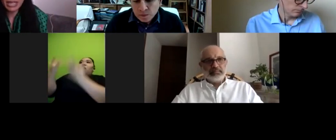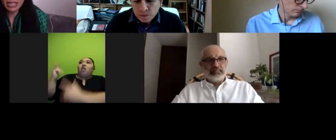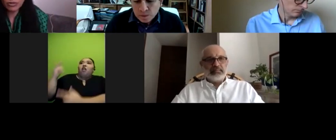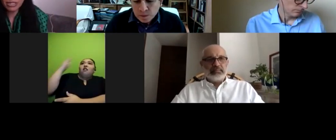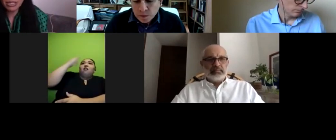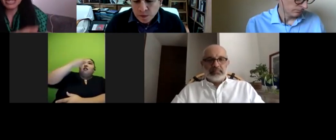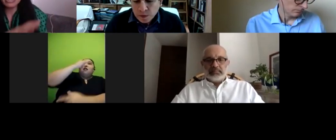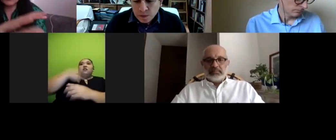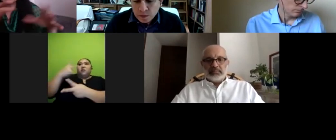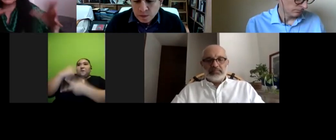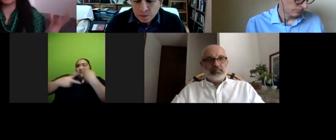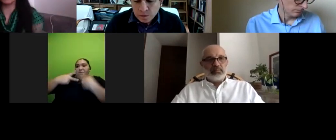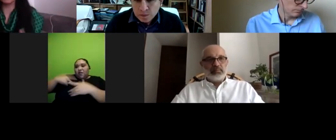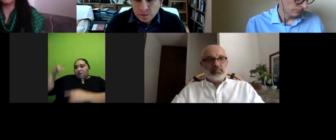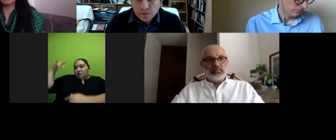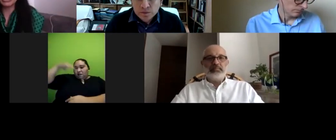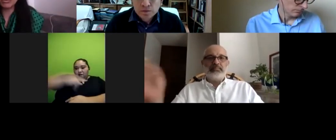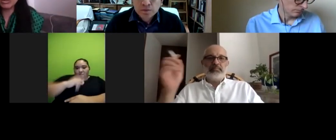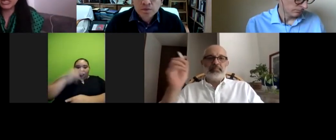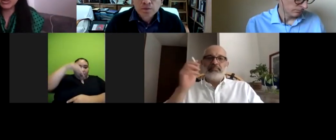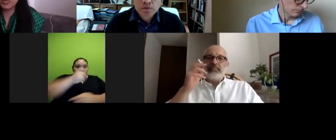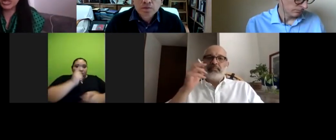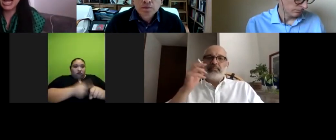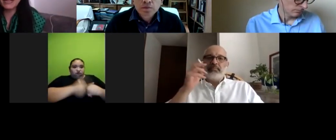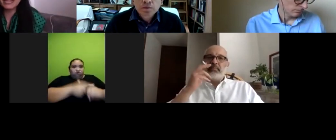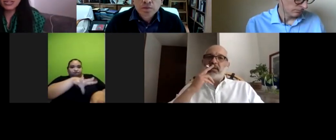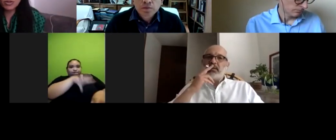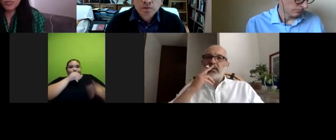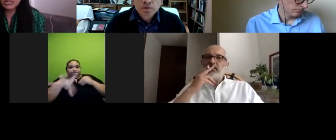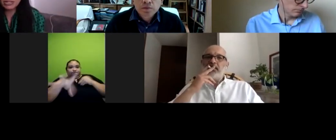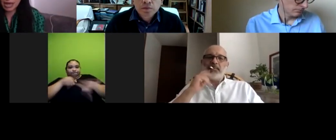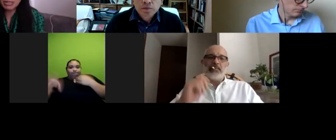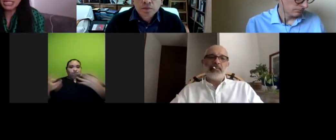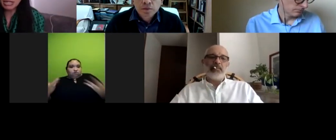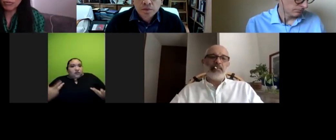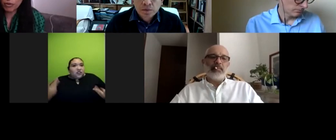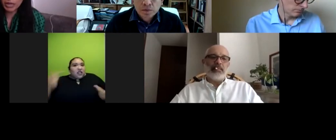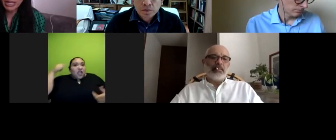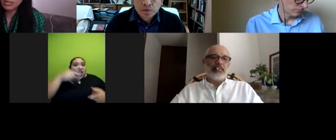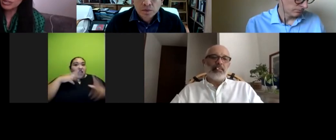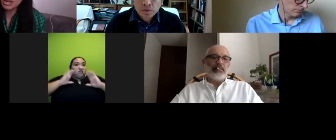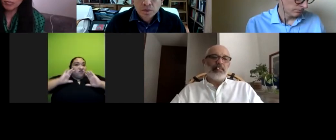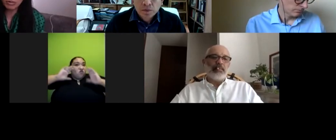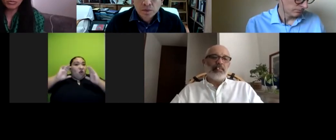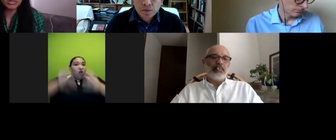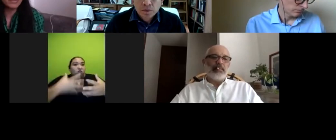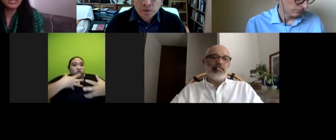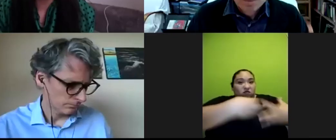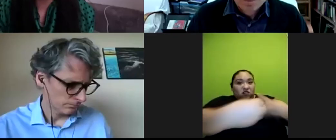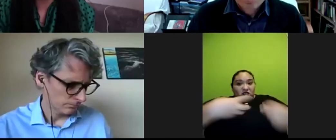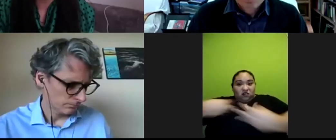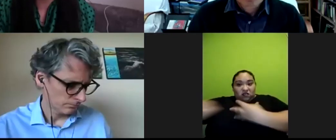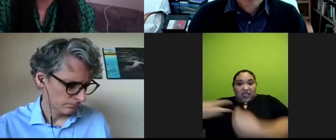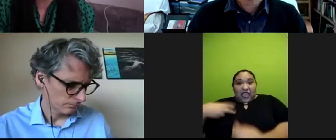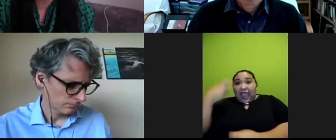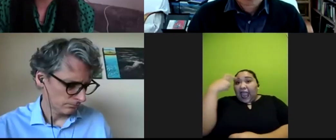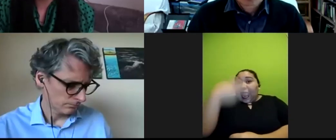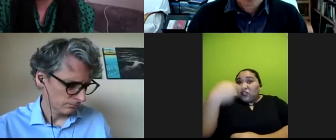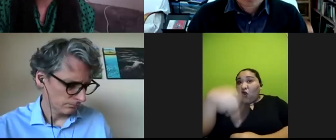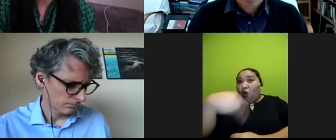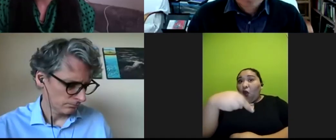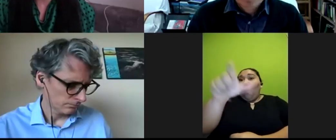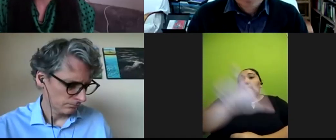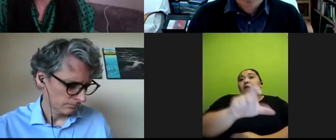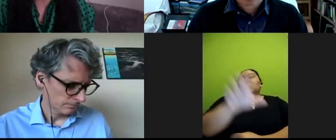y entonces están como que contaminando nuestras comunidades. Y eso, pues, se llama xenofobia y eso tiene repercusiones muy severas en la vida de las